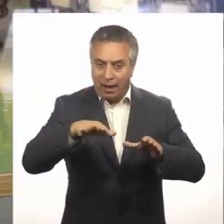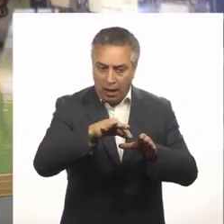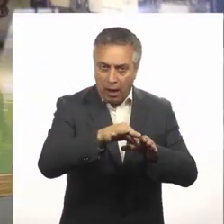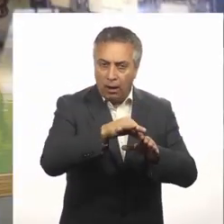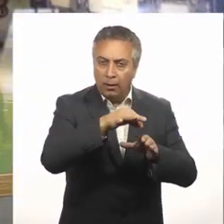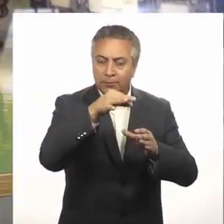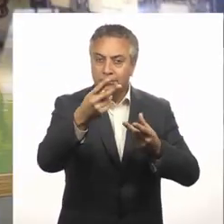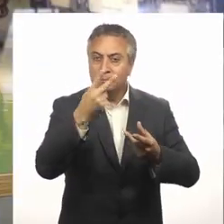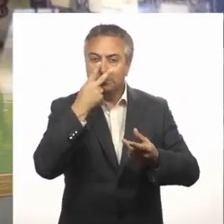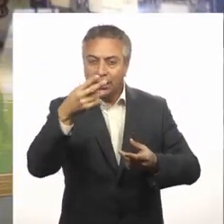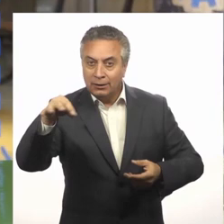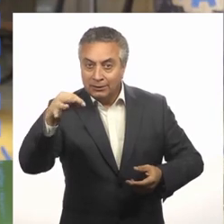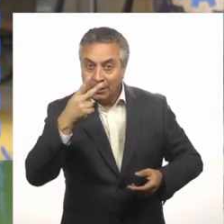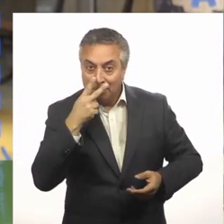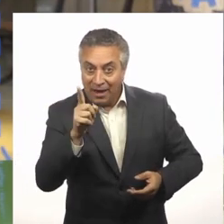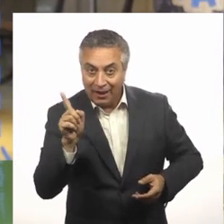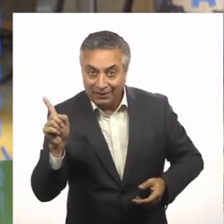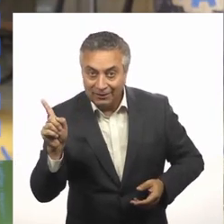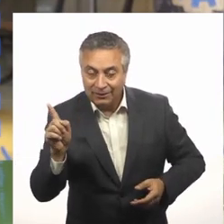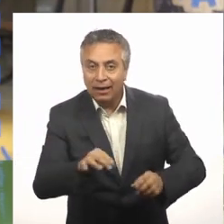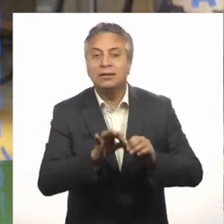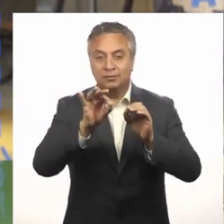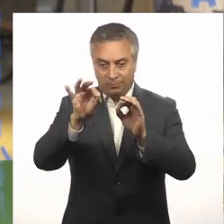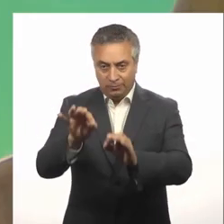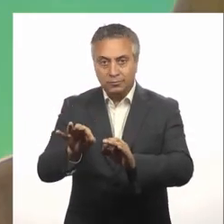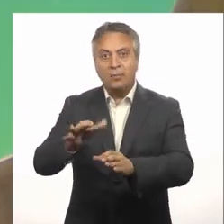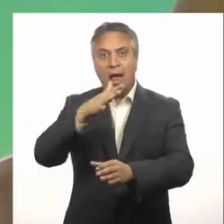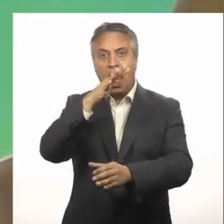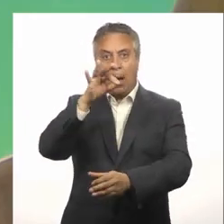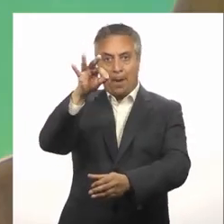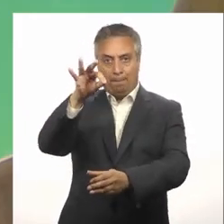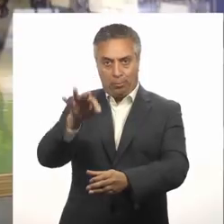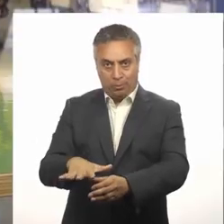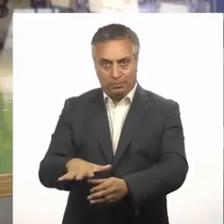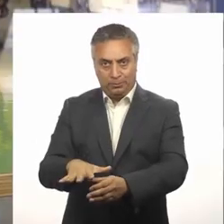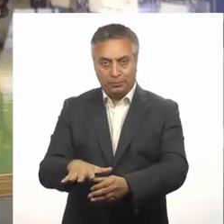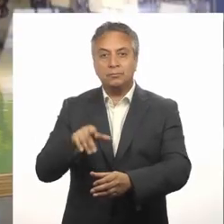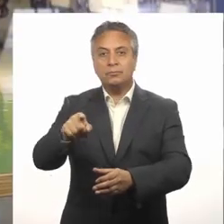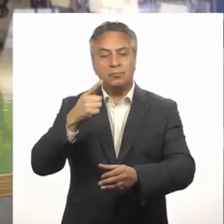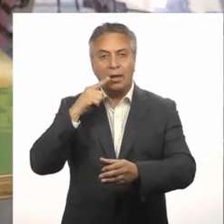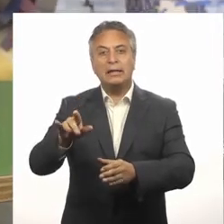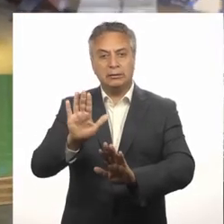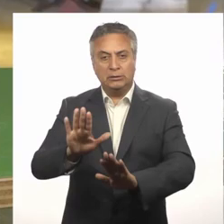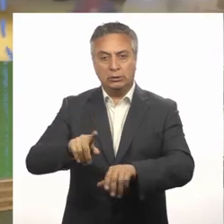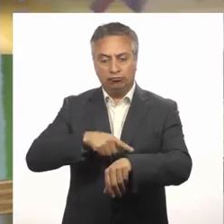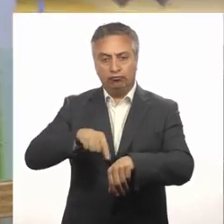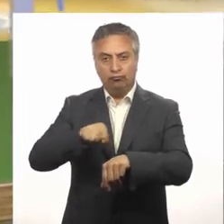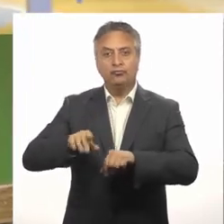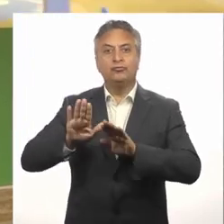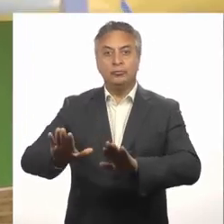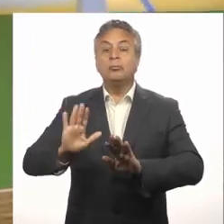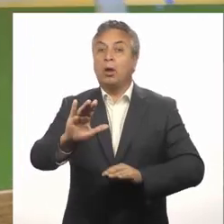interior, se parece a algo como esto, y lo ponemos en agua. Dejamos que quede un tiempo ahí y por